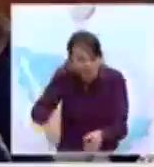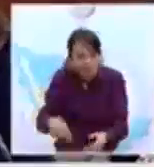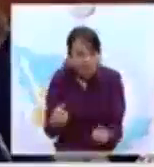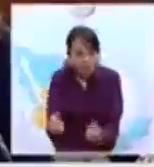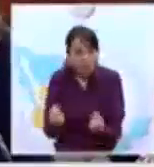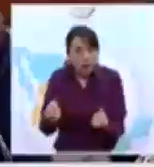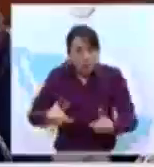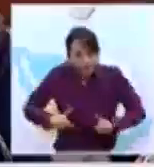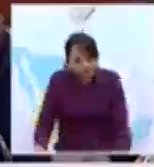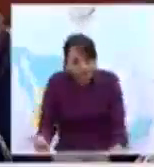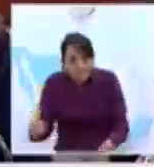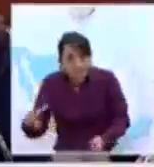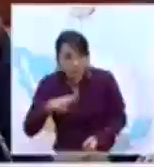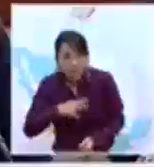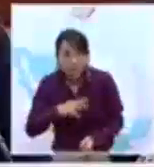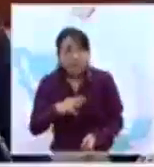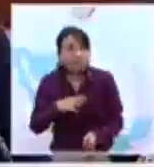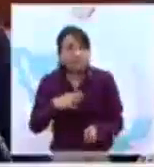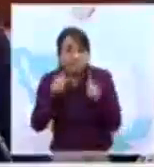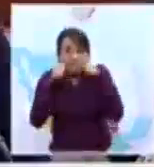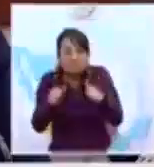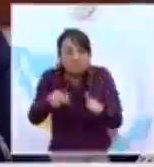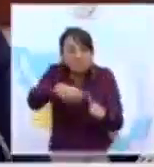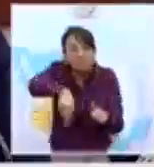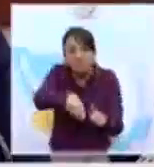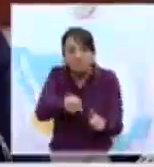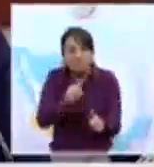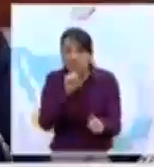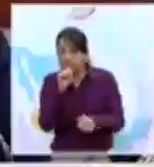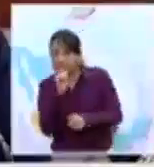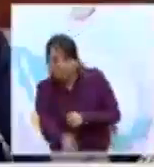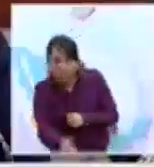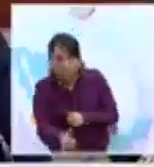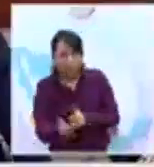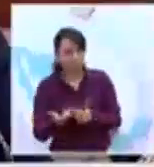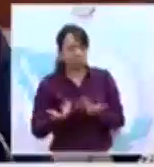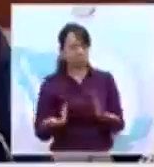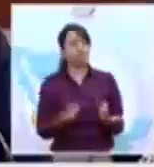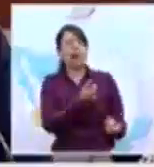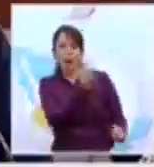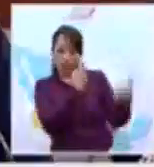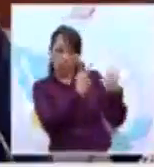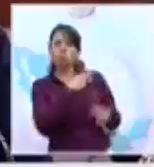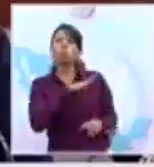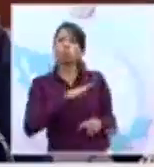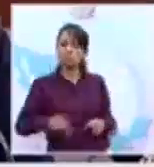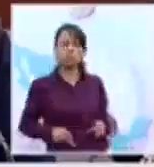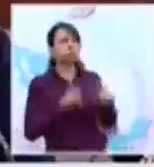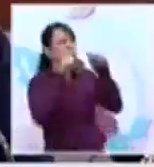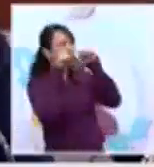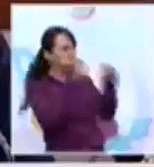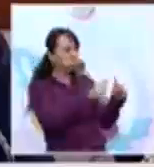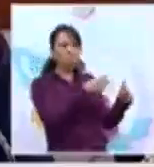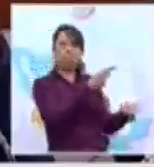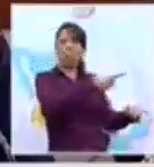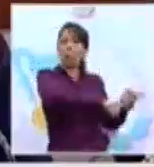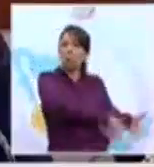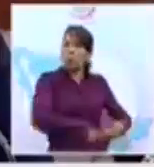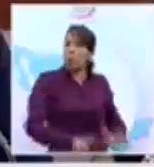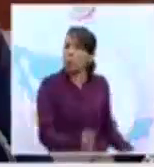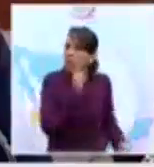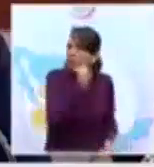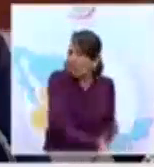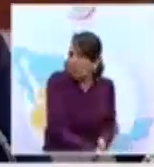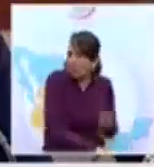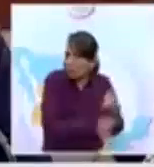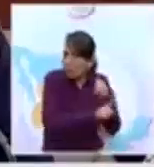donde finalmente no teníamos problema alguno, o por lo menos no